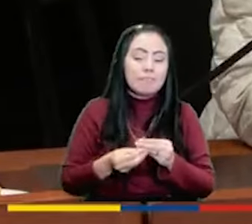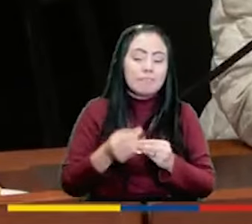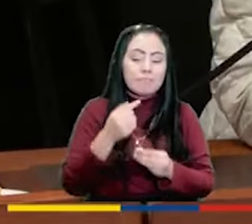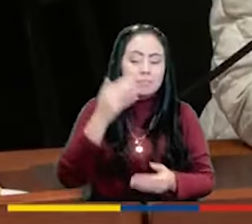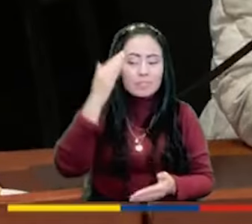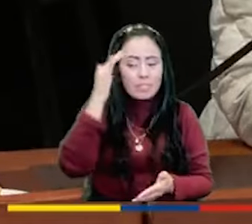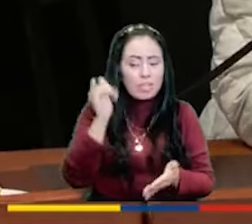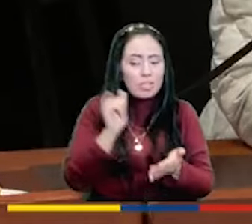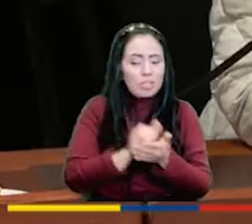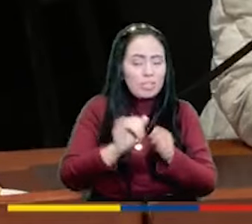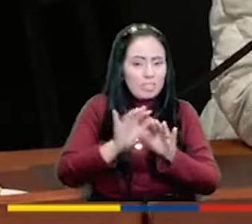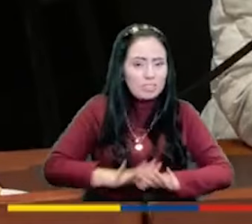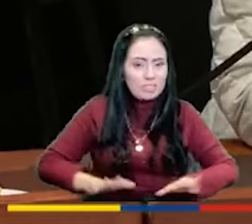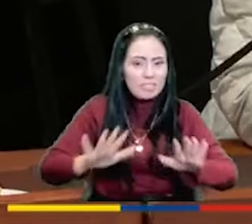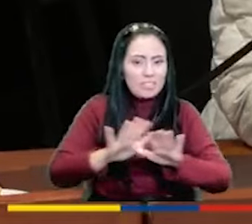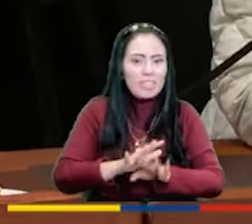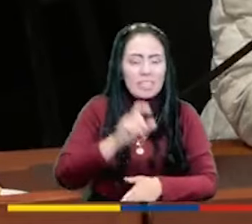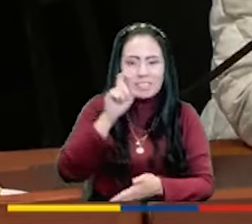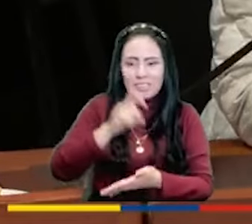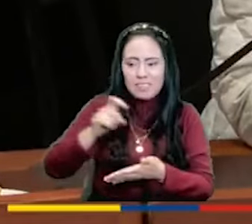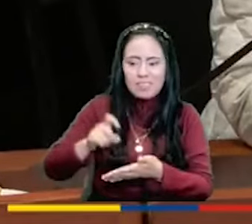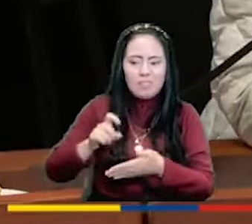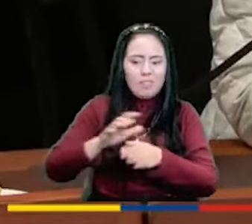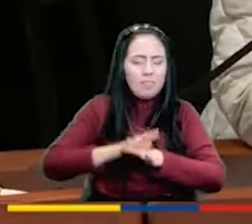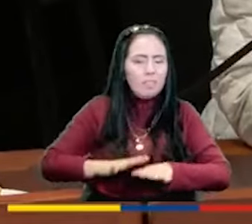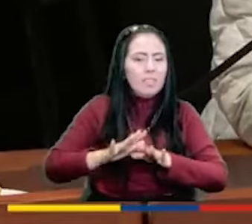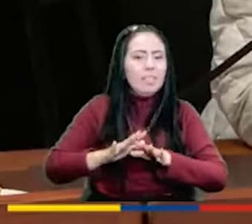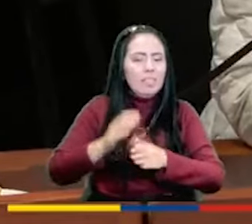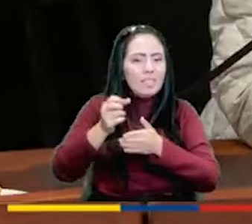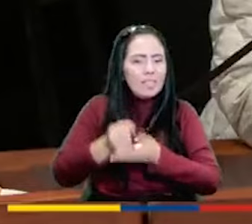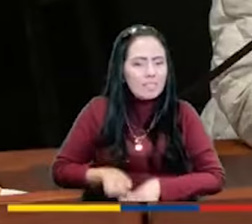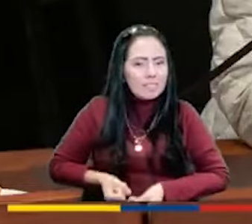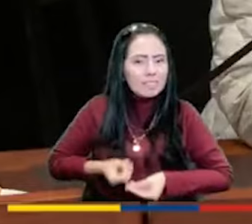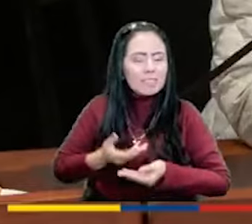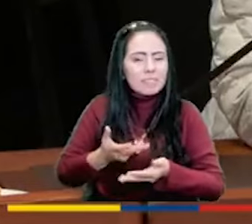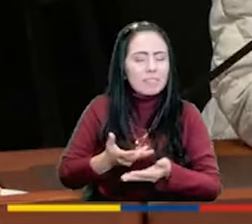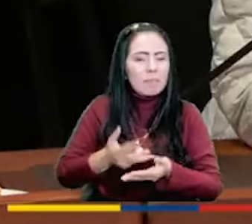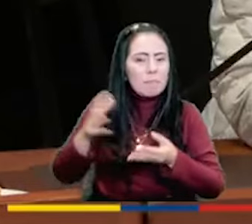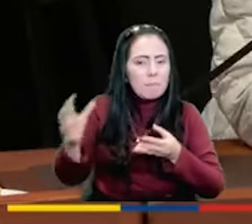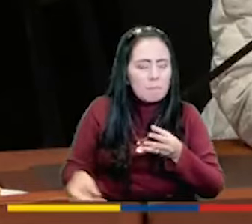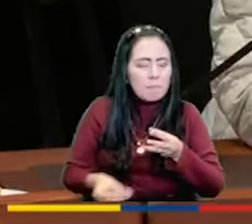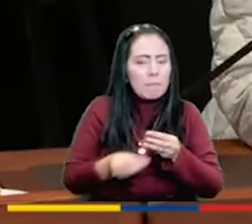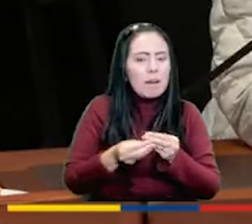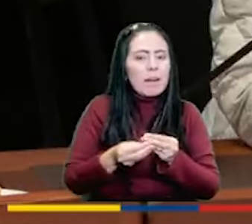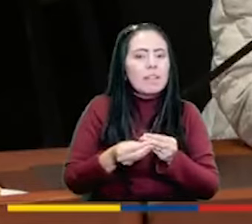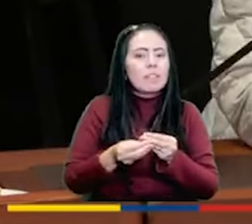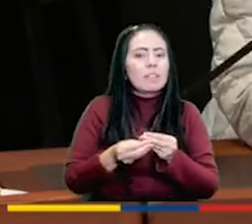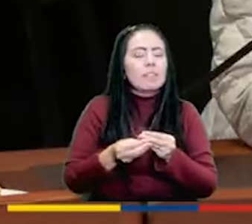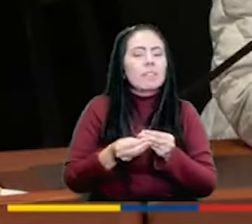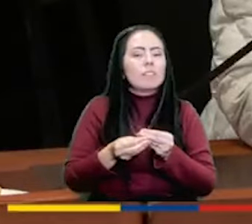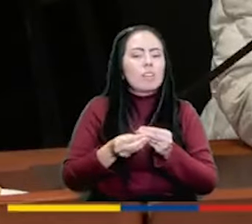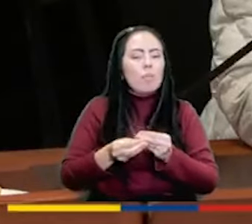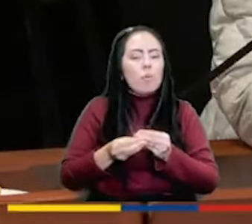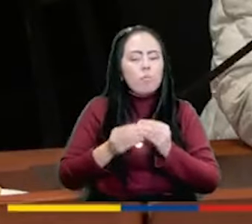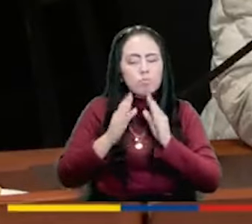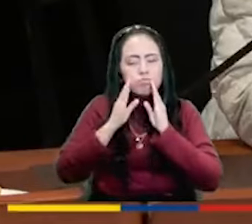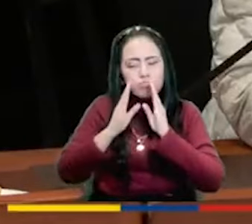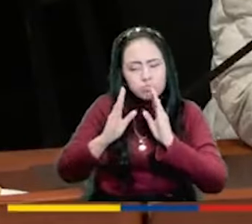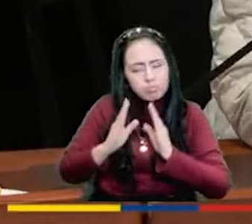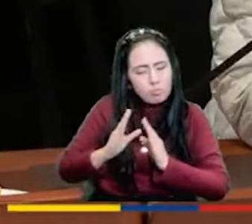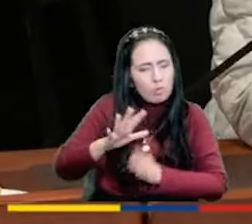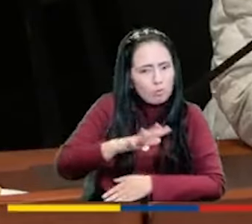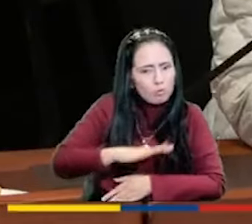por supuesto, se requiere de mayor entrega, de mayor disposición de